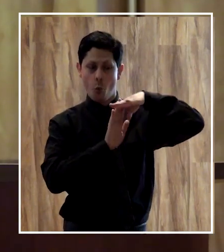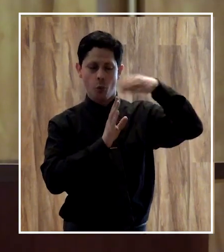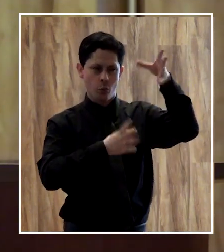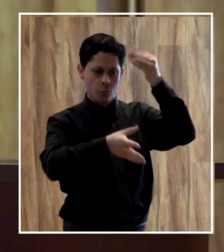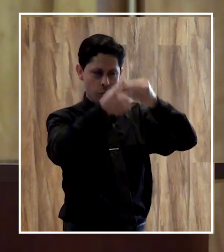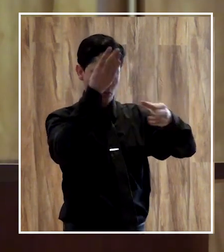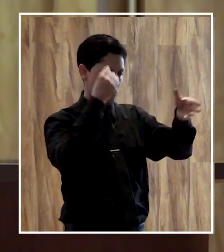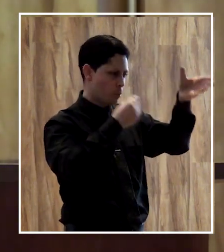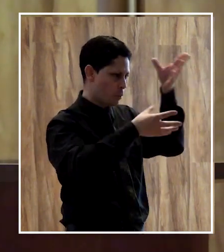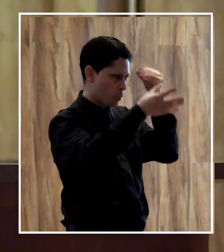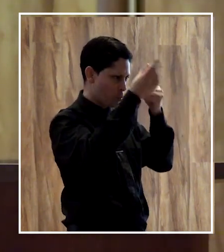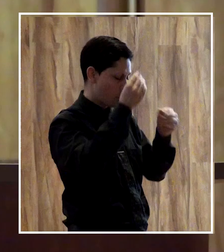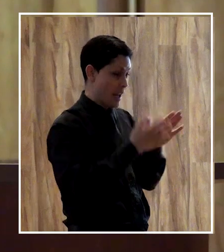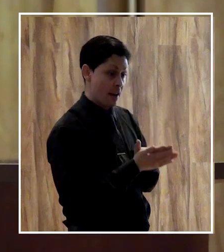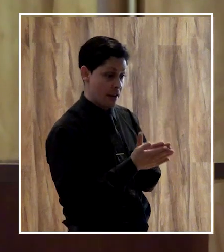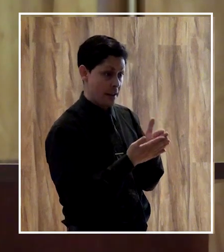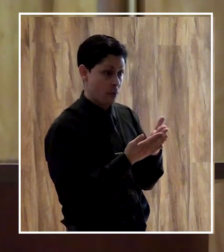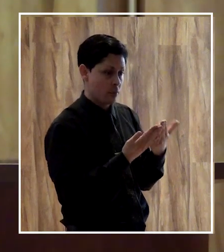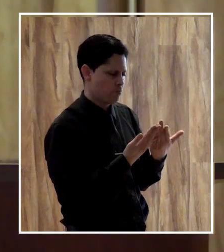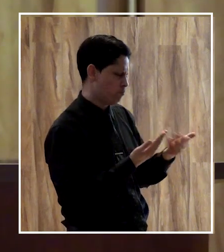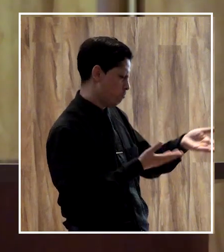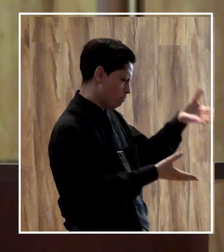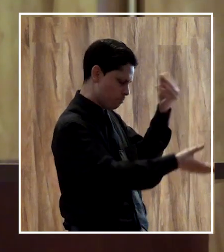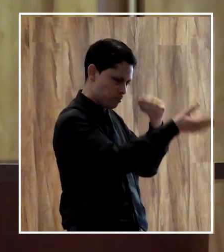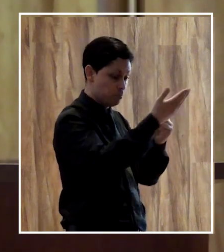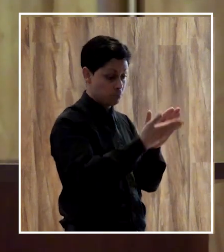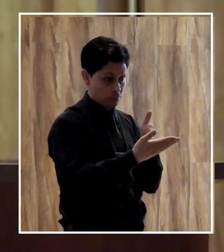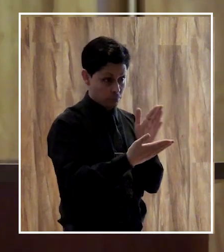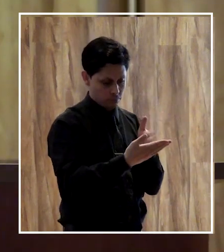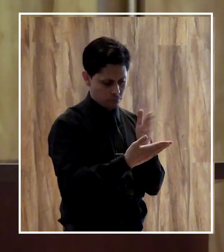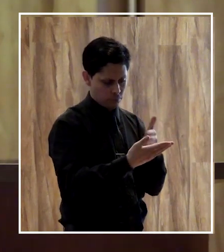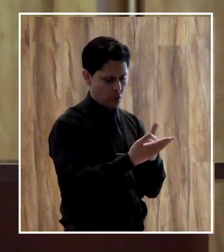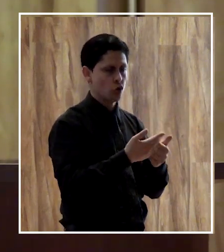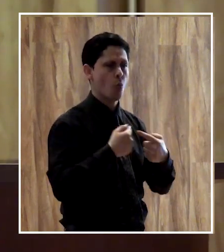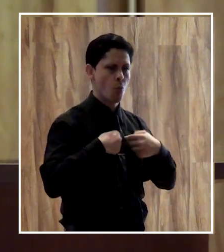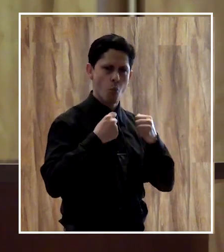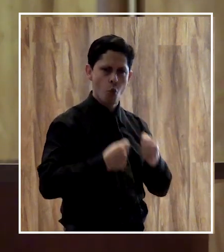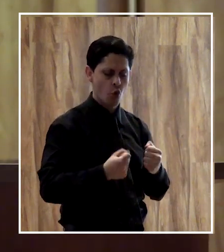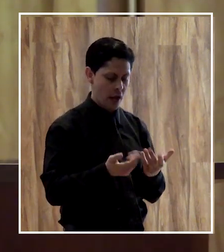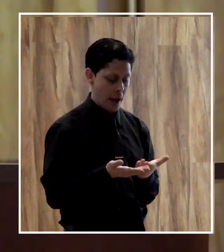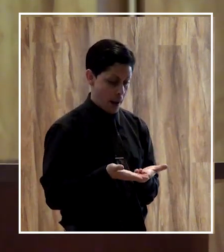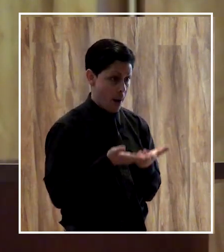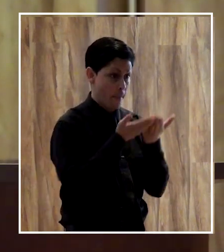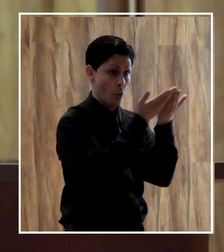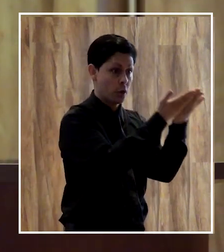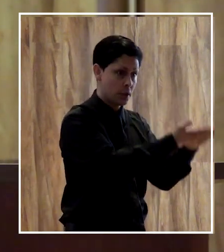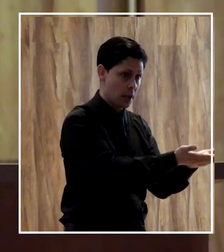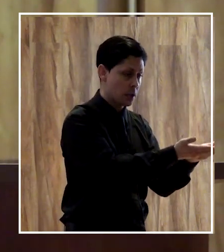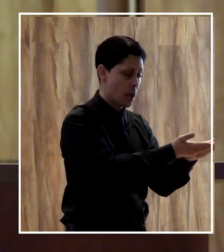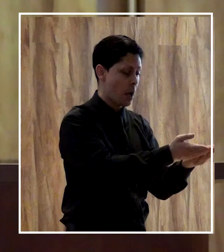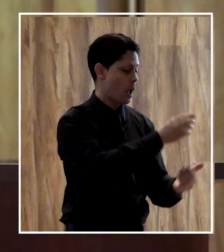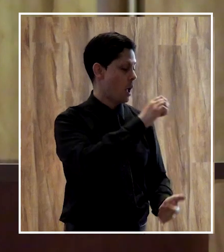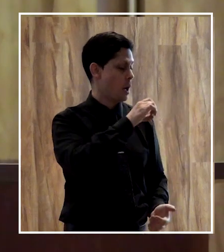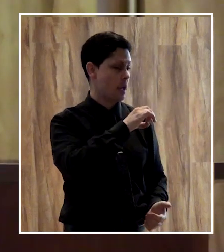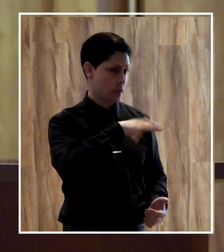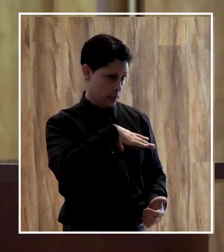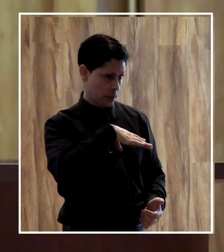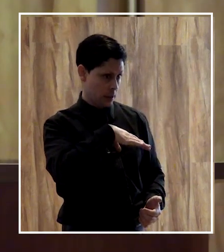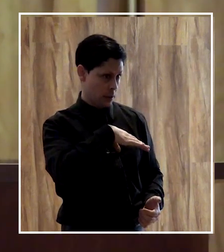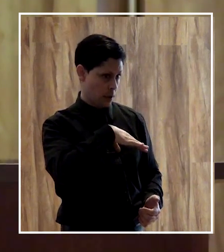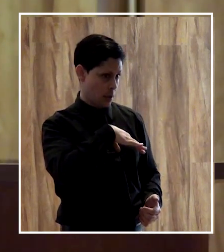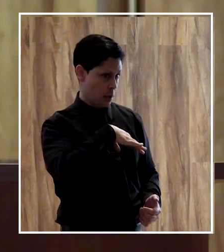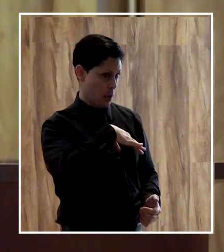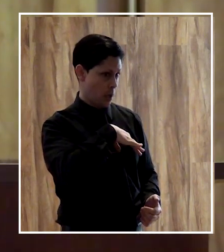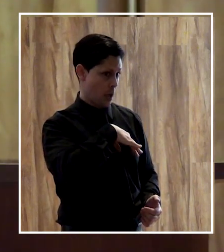He podido entregar por la vía de los libros mucho de lo que yo pude aportar a la historia de la educación